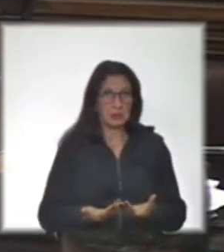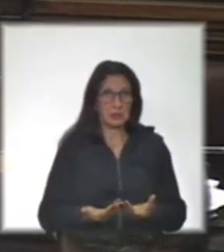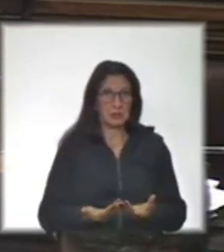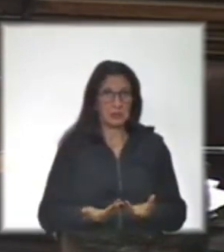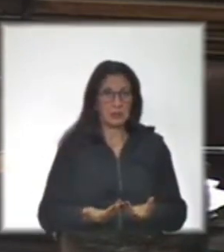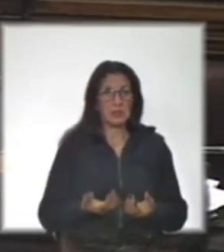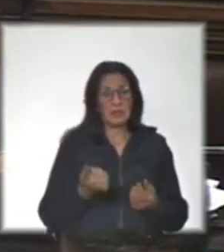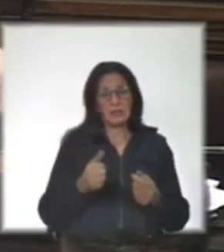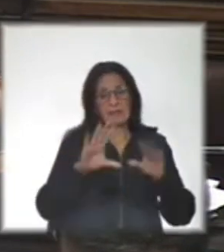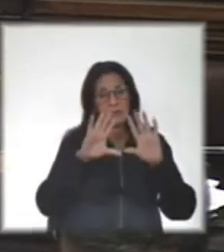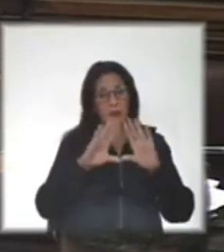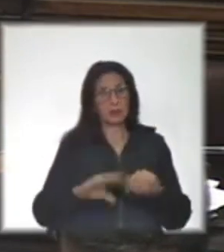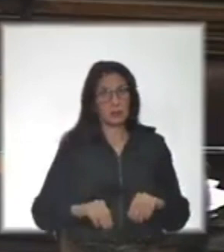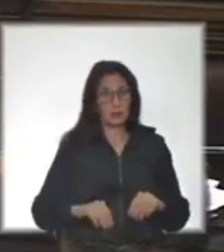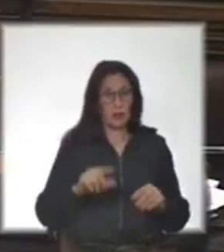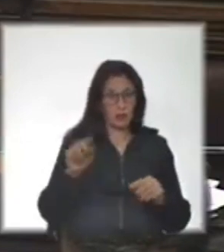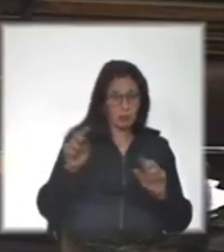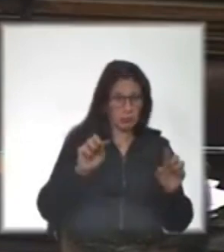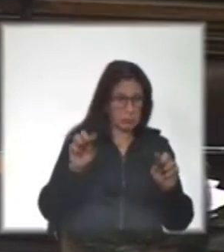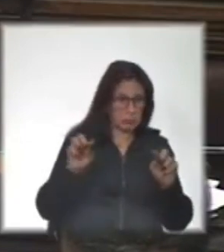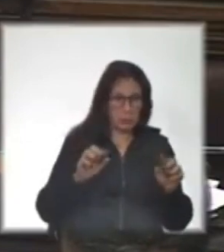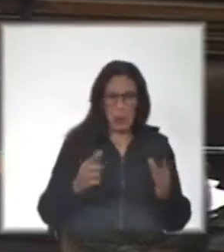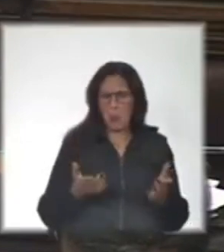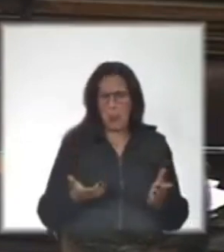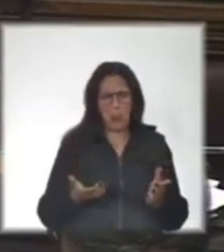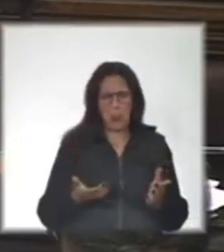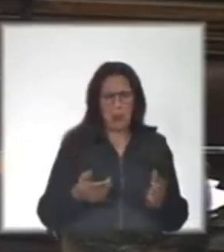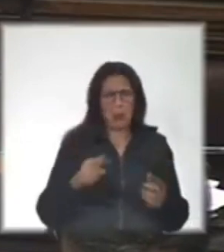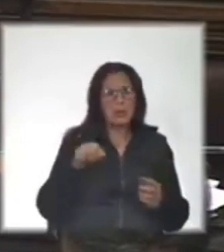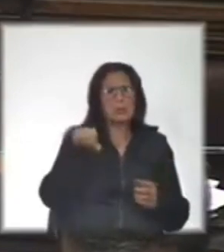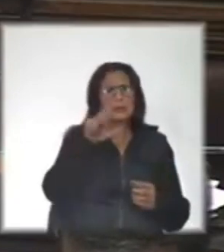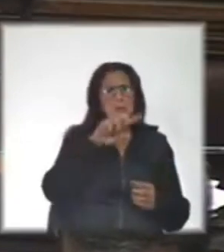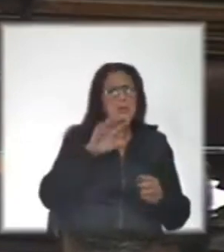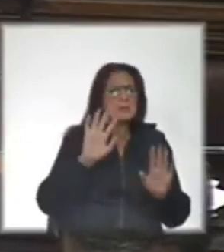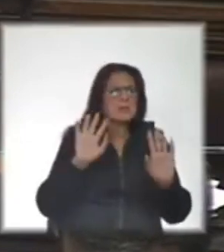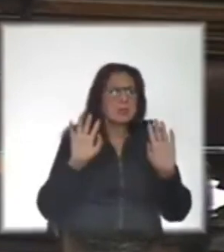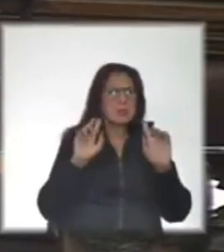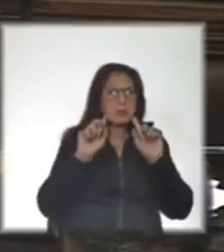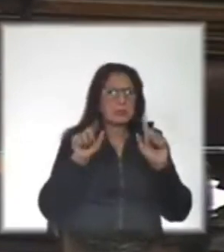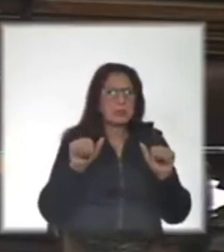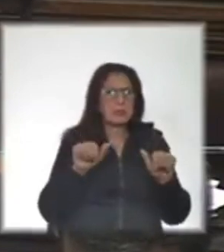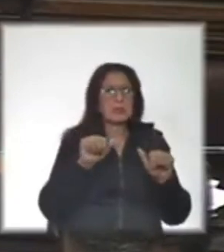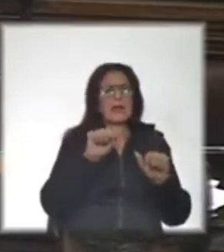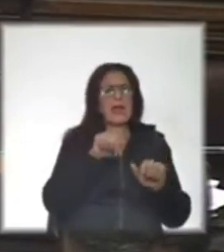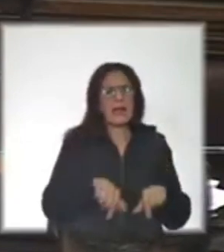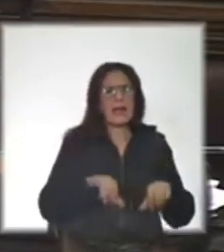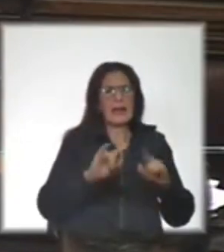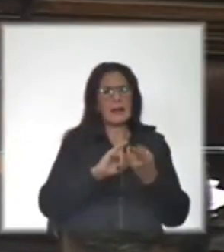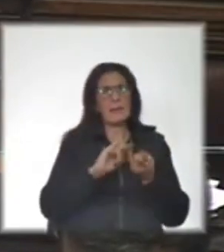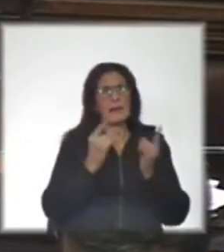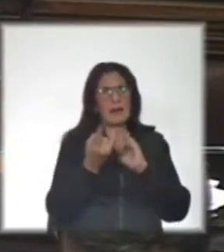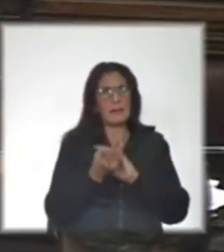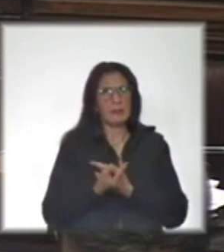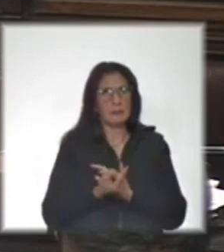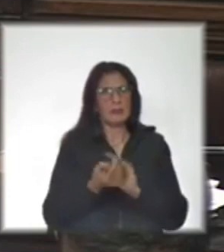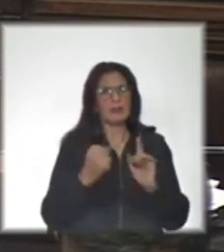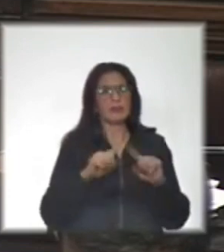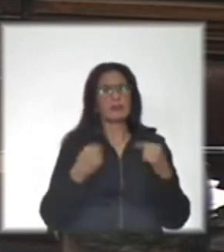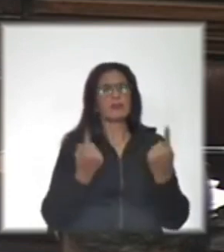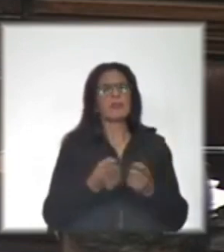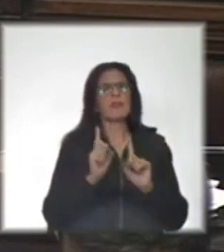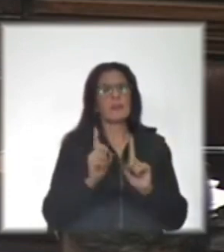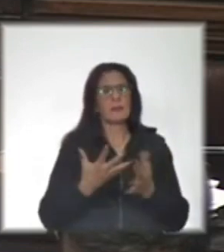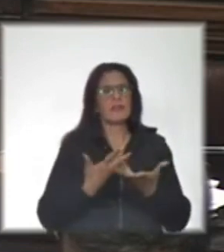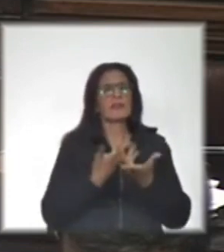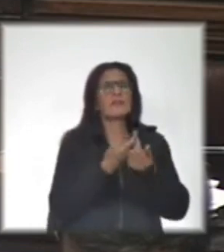Y que todos los medios lo repiquen, bueno, que queden con lo que repiquen. Nosotros acá en este Parlamento tenemos que defender, y acá